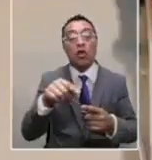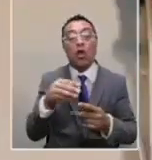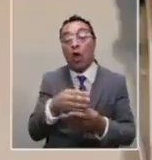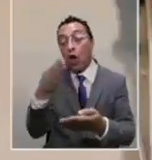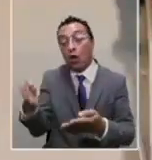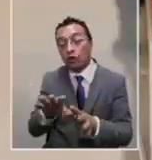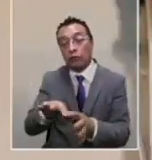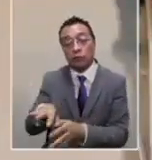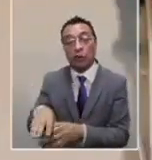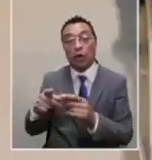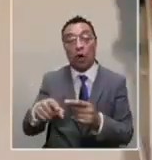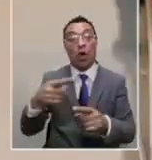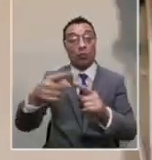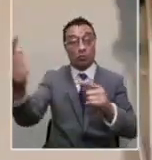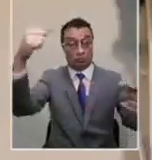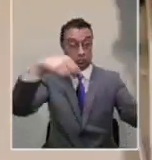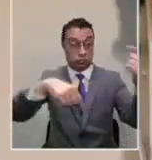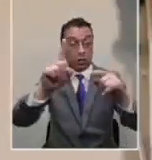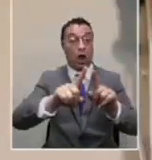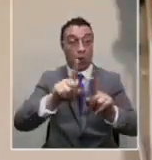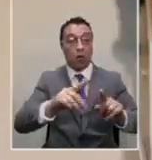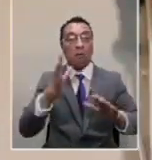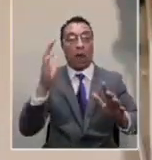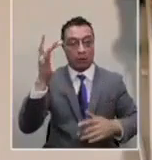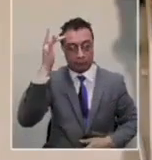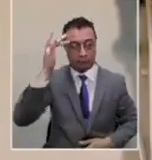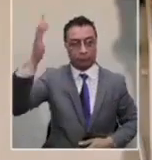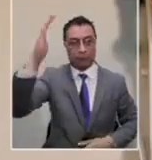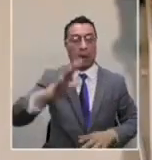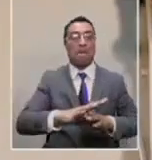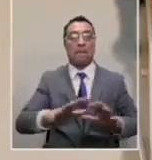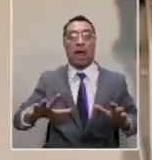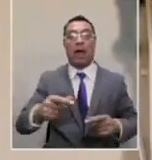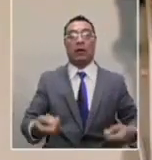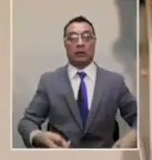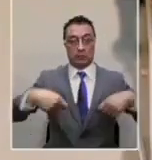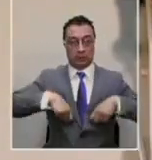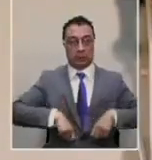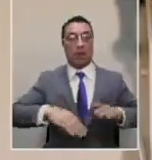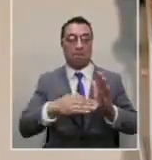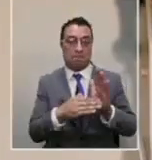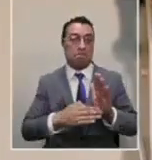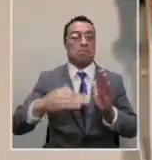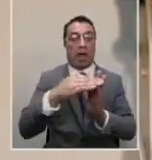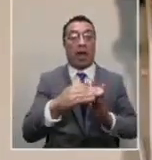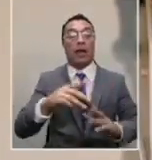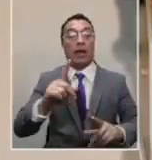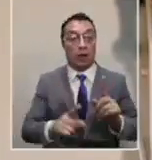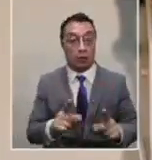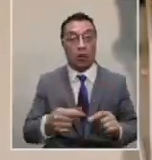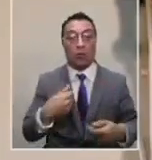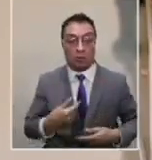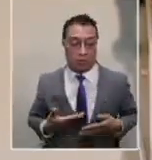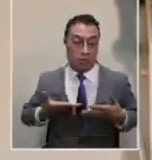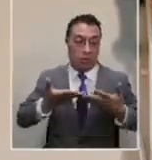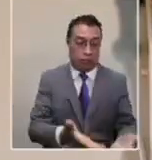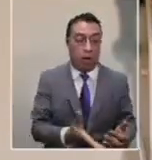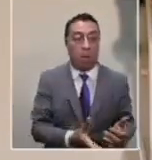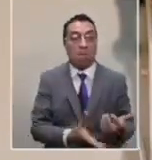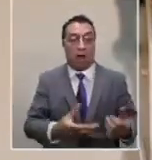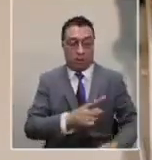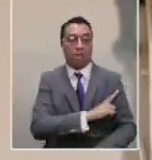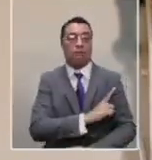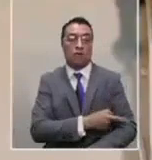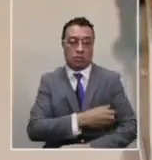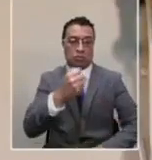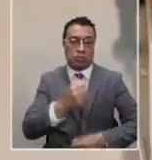en promedio los migrantes tienen más calificación que los nacionales, ganan un ingreso más alto, aportan más en términos de